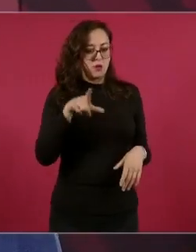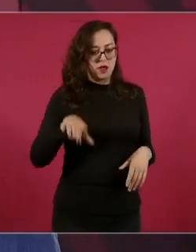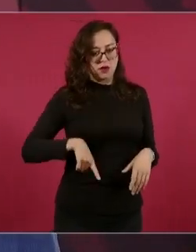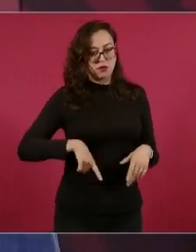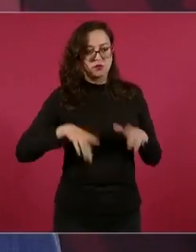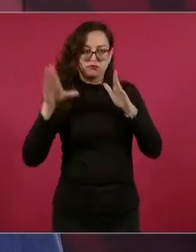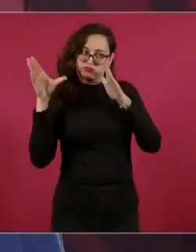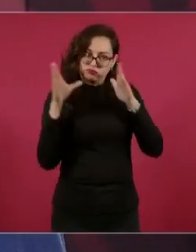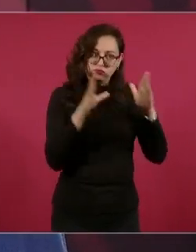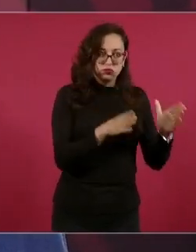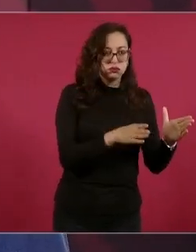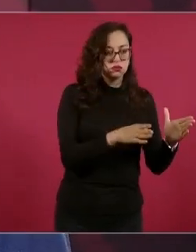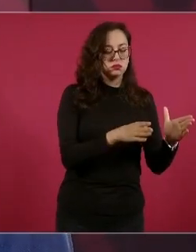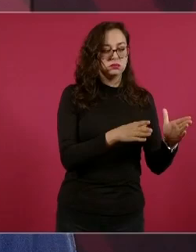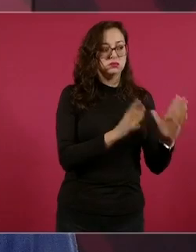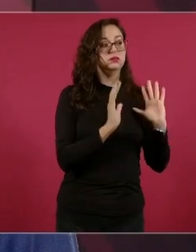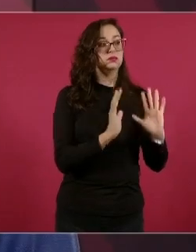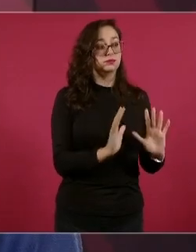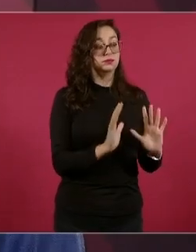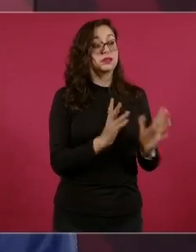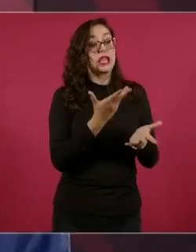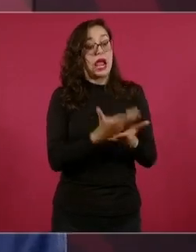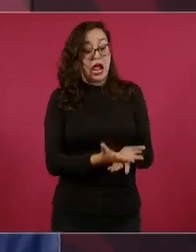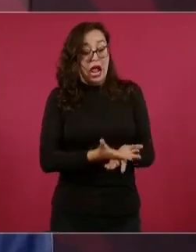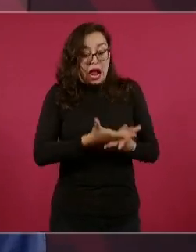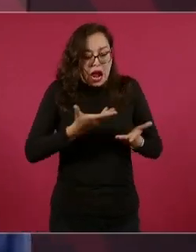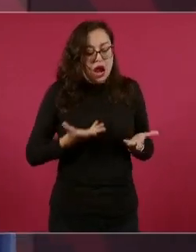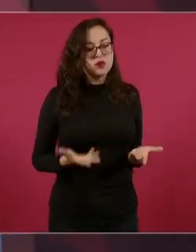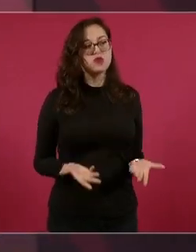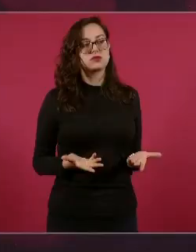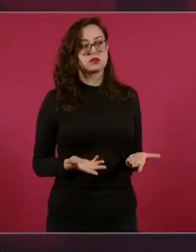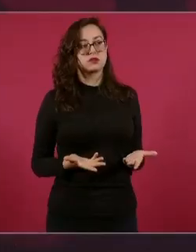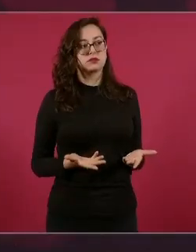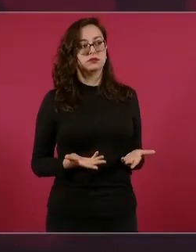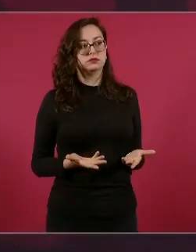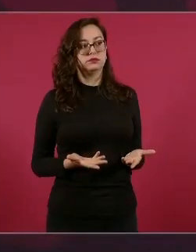César, así ahora